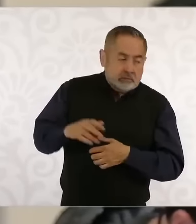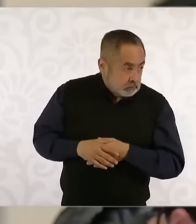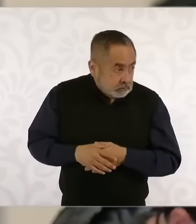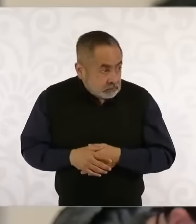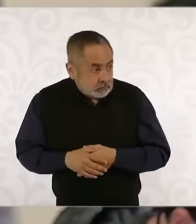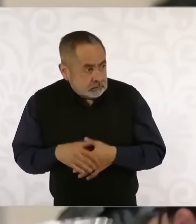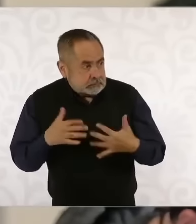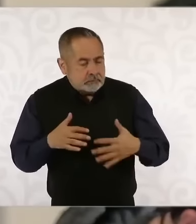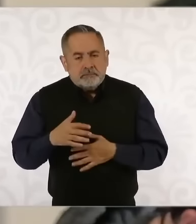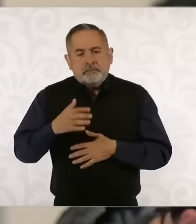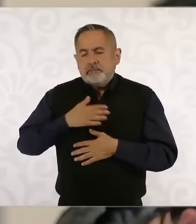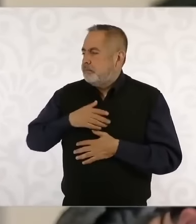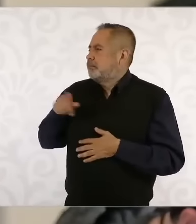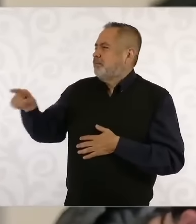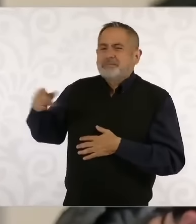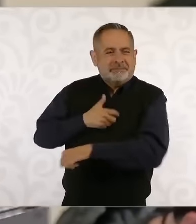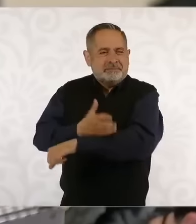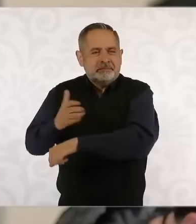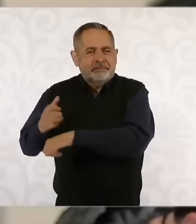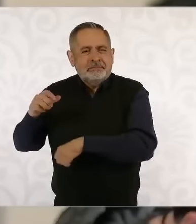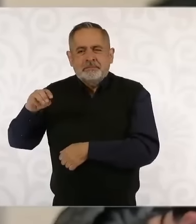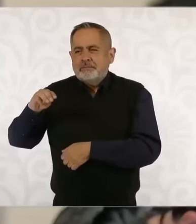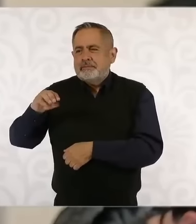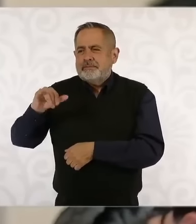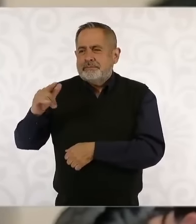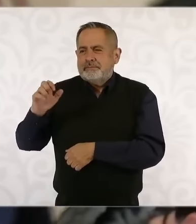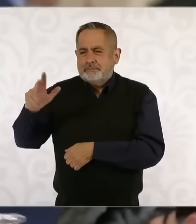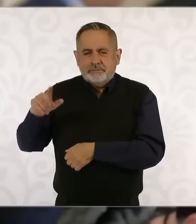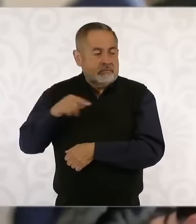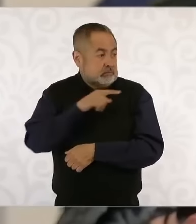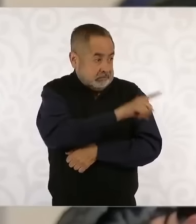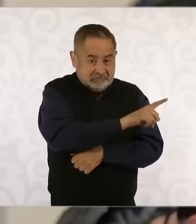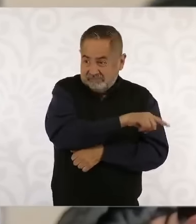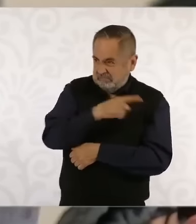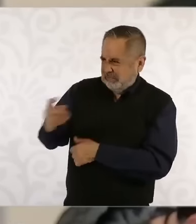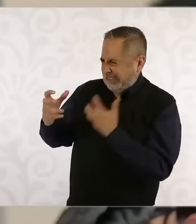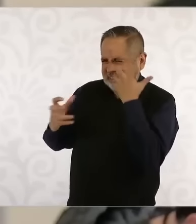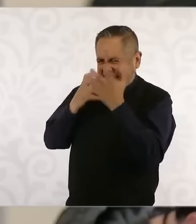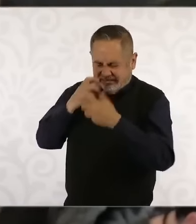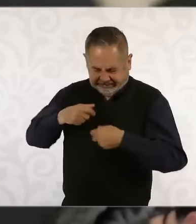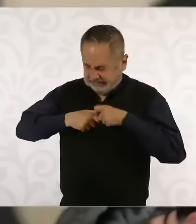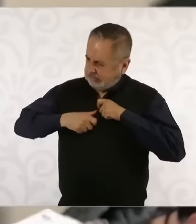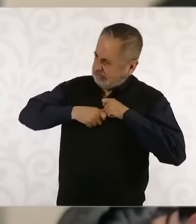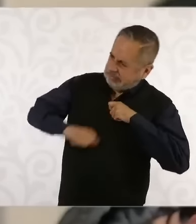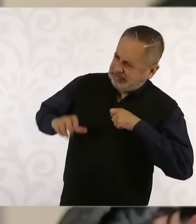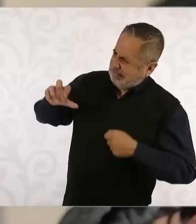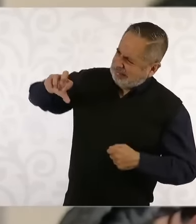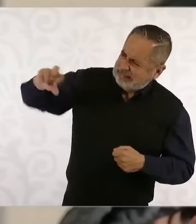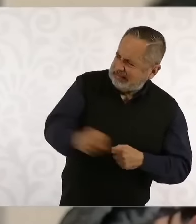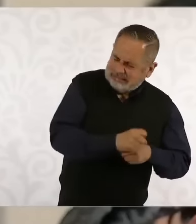Lamentablemente hubo compañeros como Miki Noticias, al cual una persona le gritoneó, le arrebató su gafete, se lo aventó al